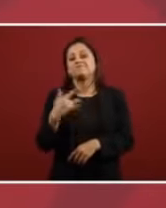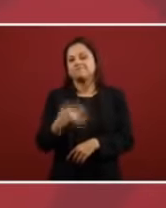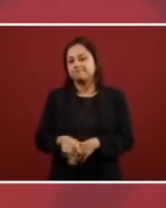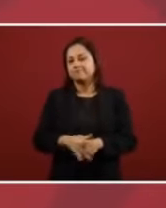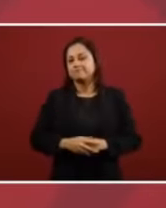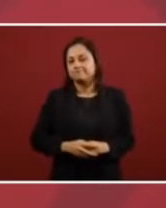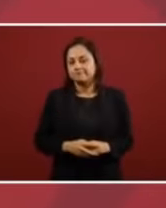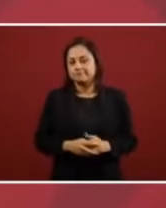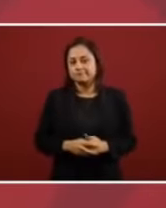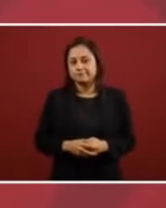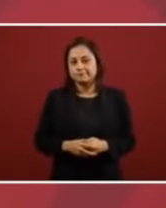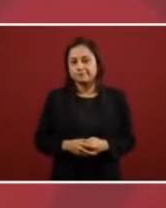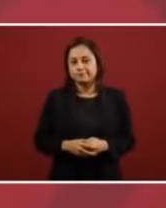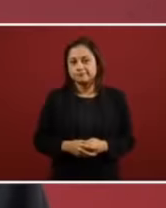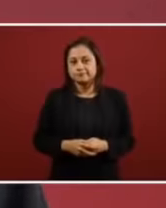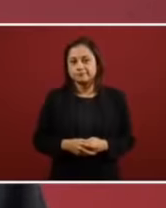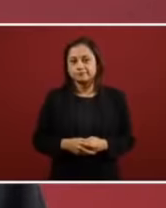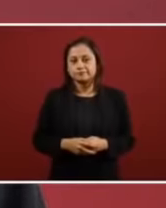pero